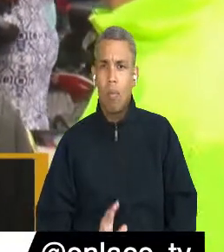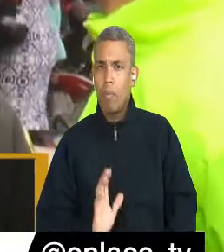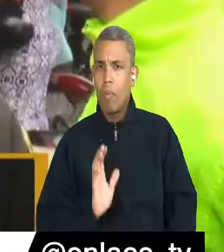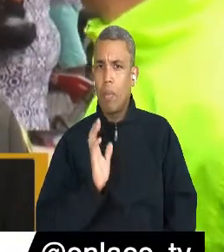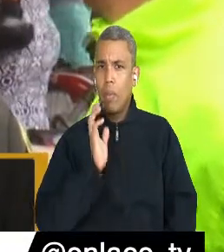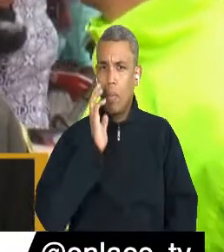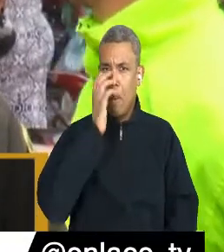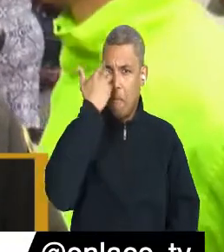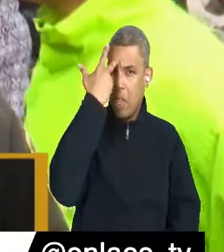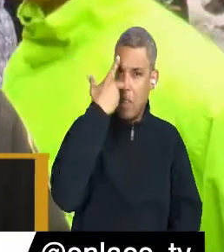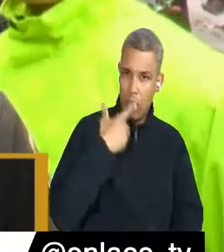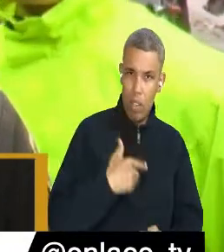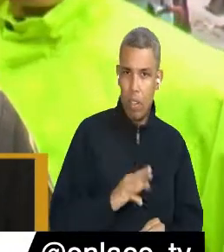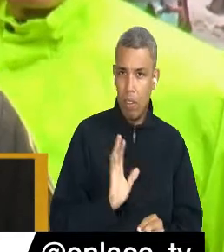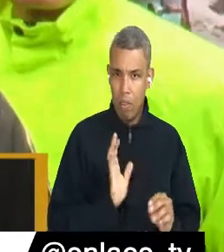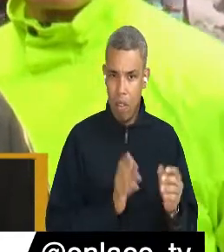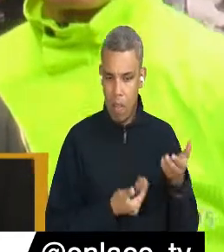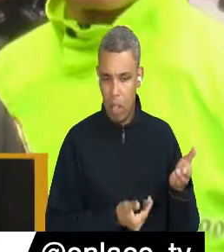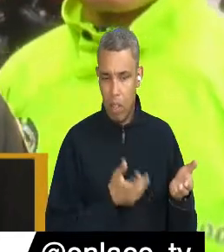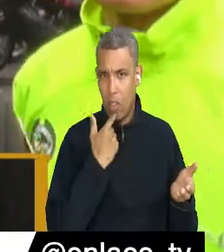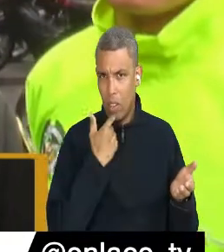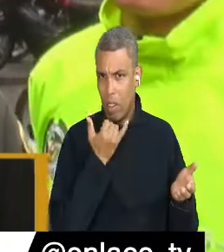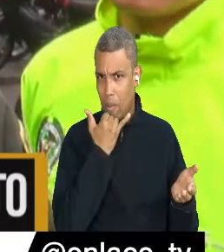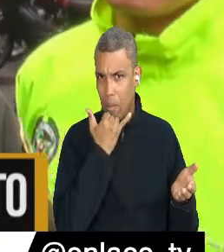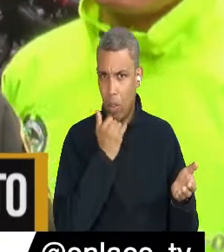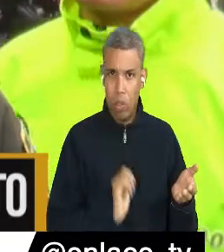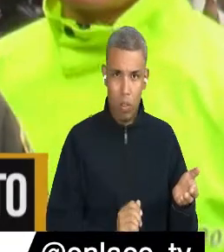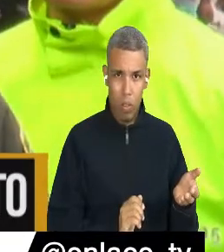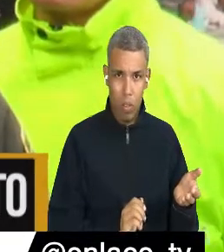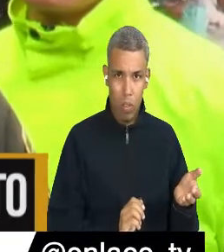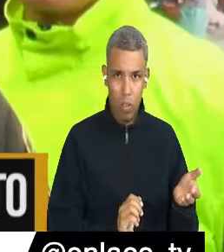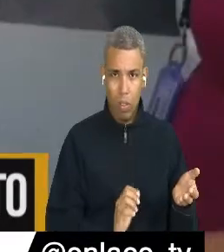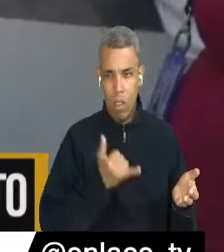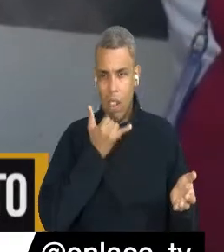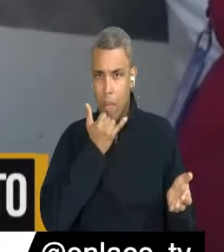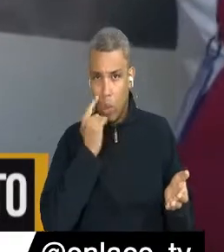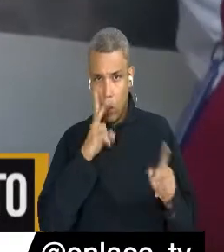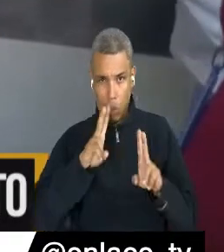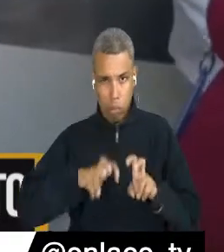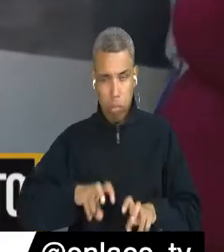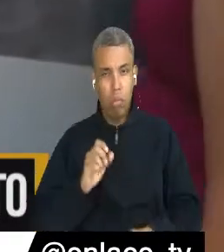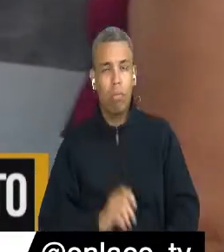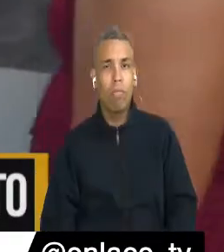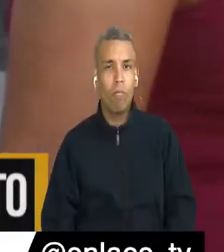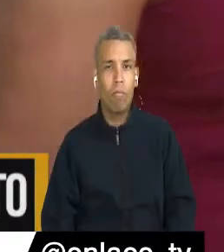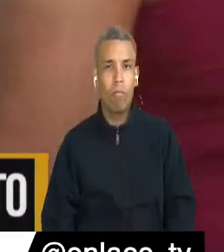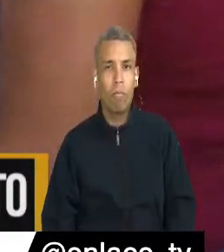para lograr iniciar nuestra investigación respectiva y averiguar verdaderamente qué fue lo que ocurrió. Hasta el momento, el